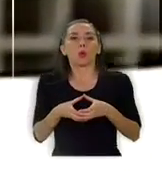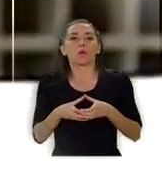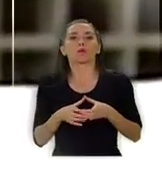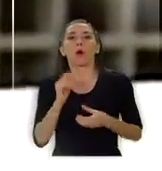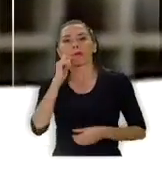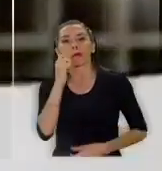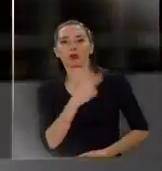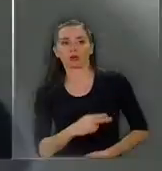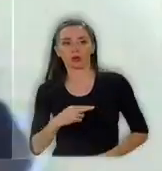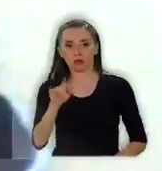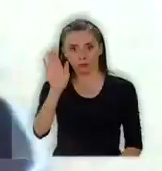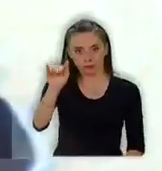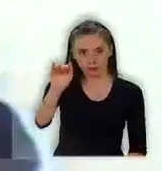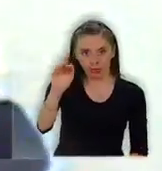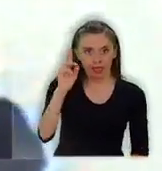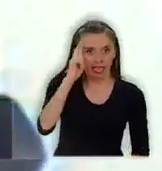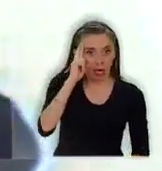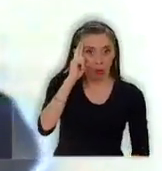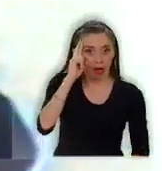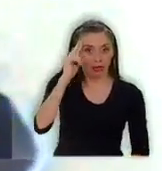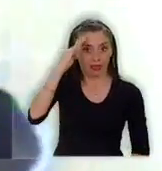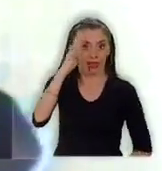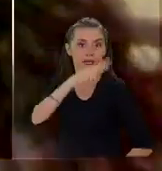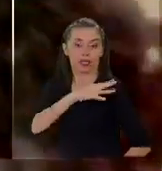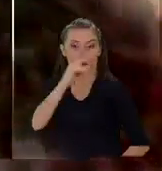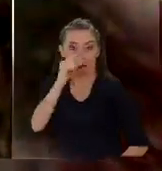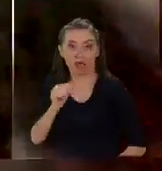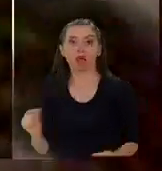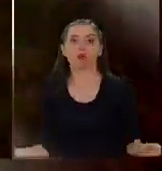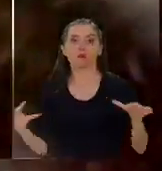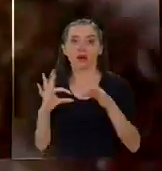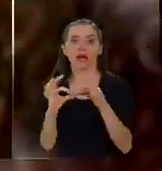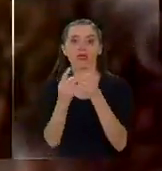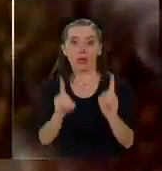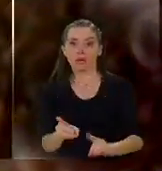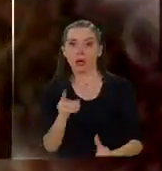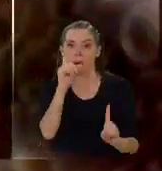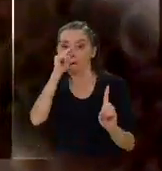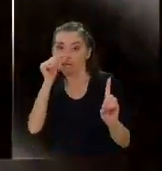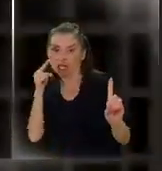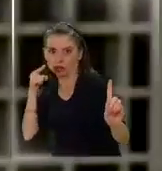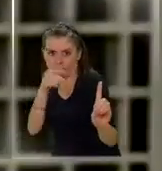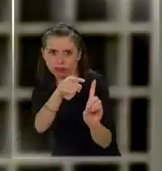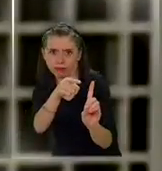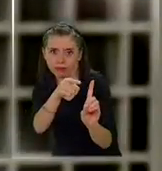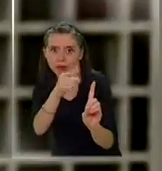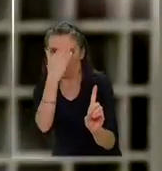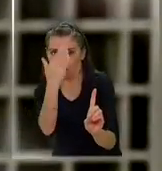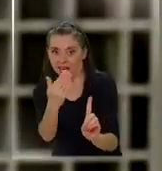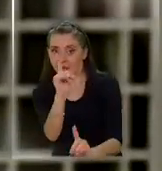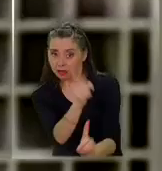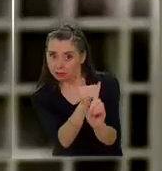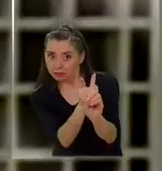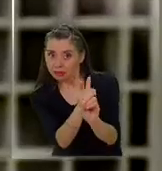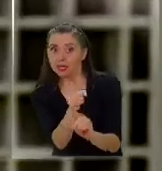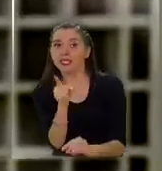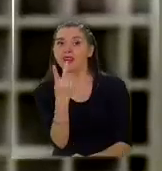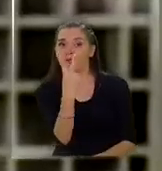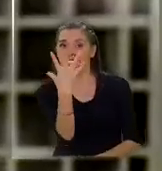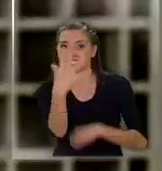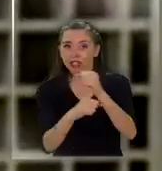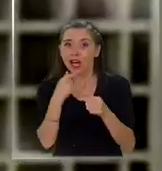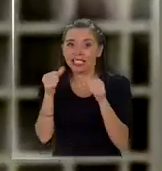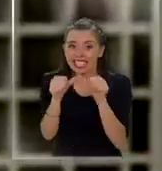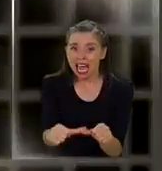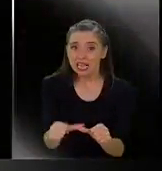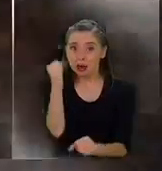recordar, general Pinochet. Después de la alianza democrática de ahí al dedo contra Pinochet en De Cara al País. De pretender estar 25 años